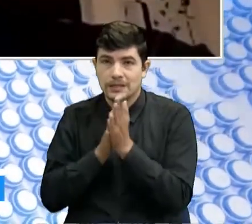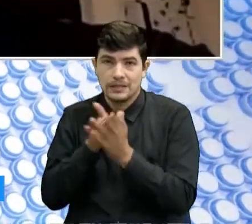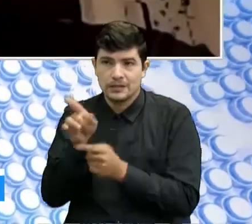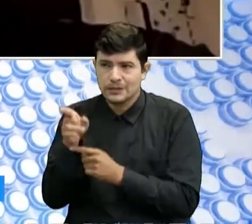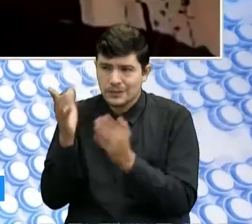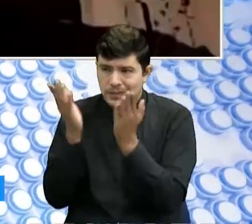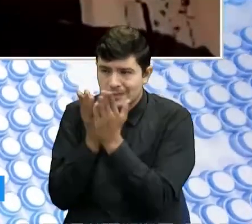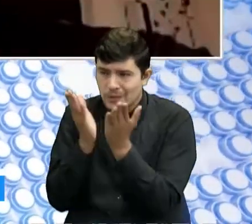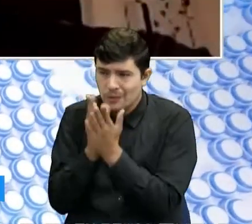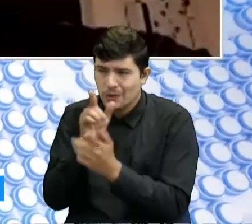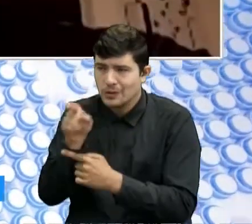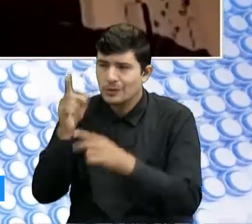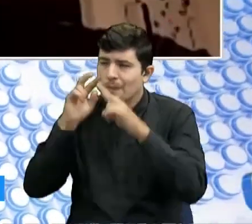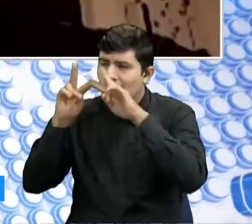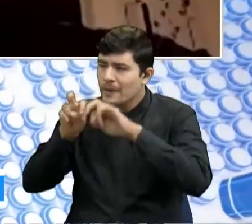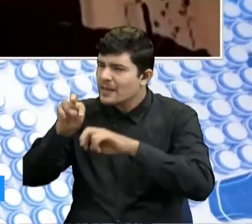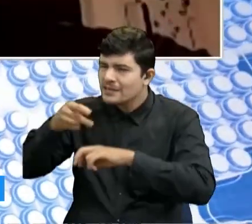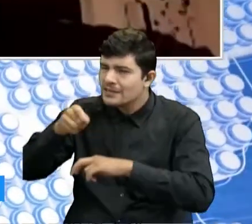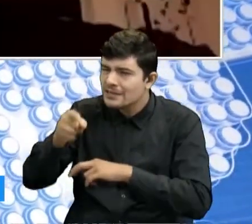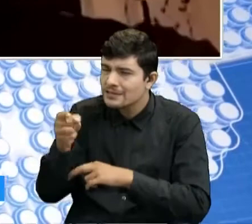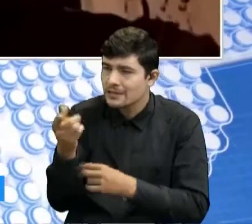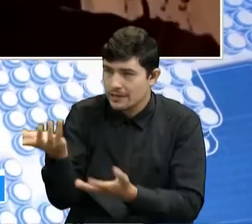que usted está realizando. ¿De qué se trata?